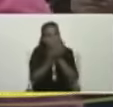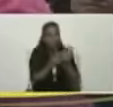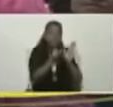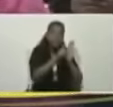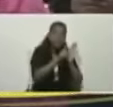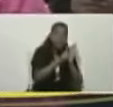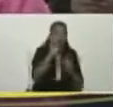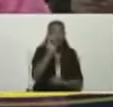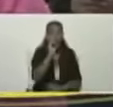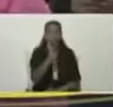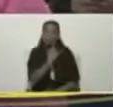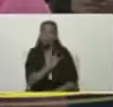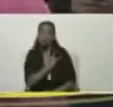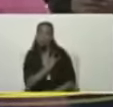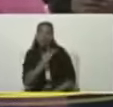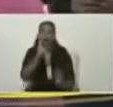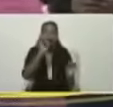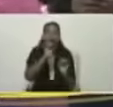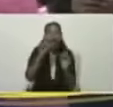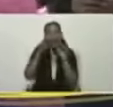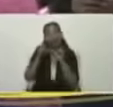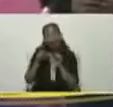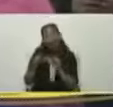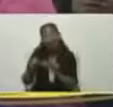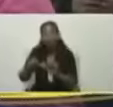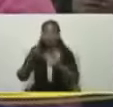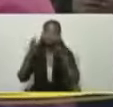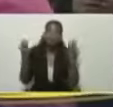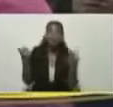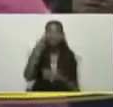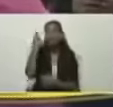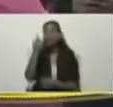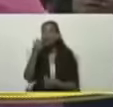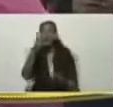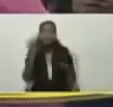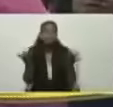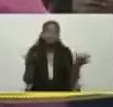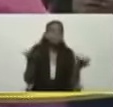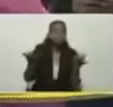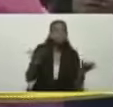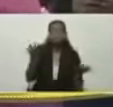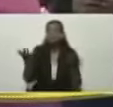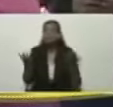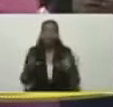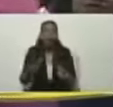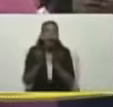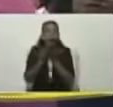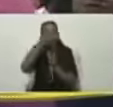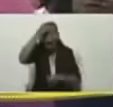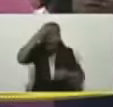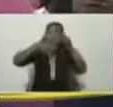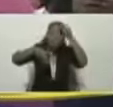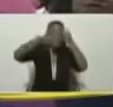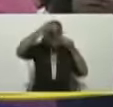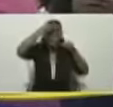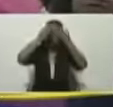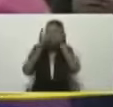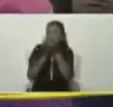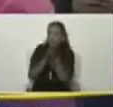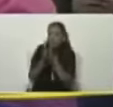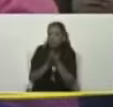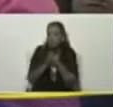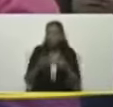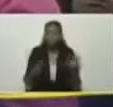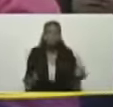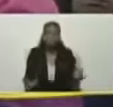bachillerato, su carrera universitaria o la búsqueda de la formación para su